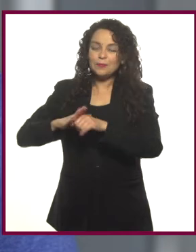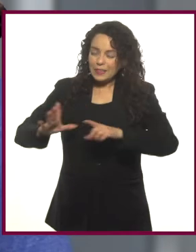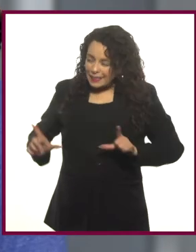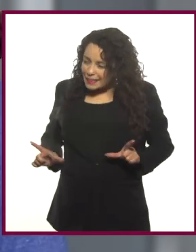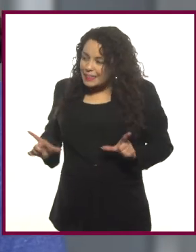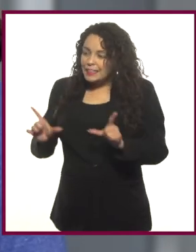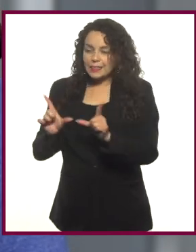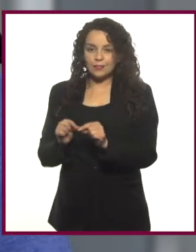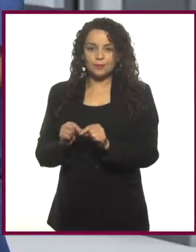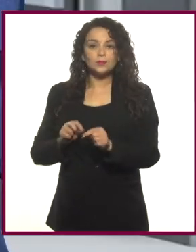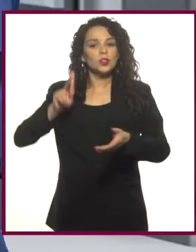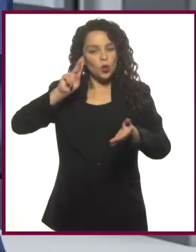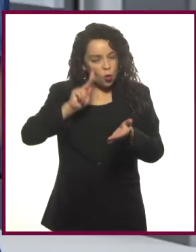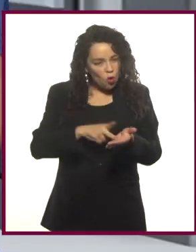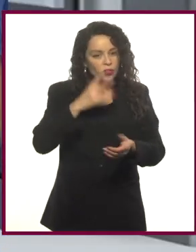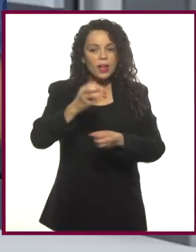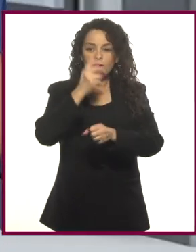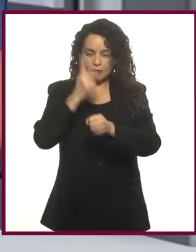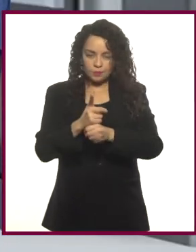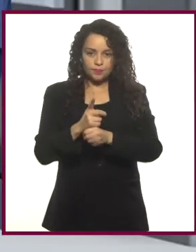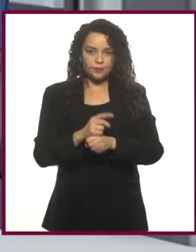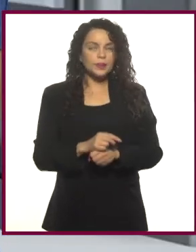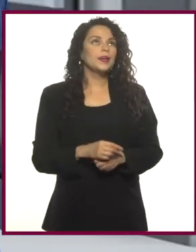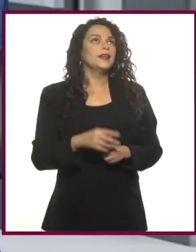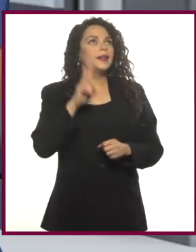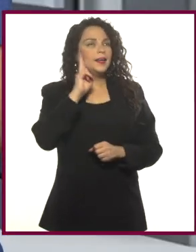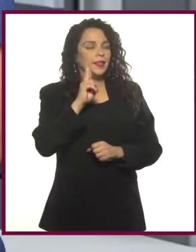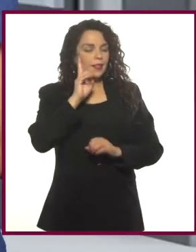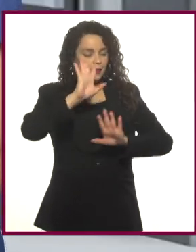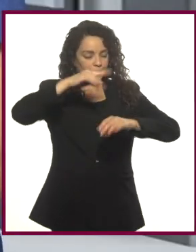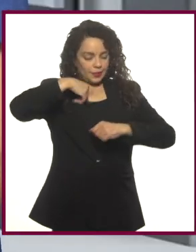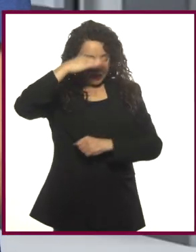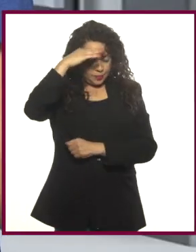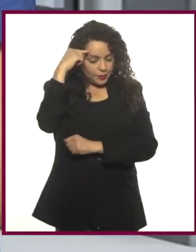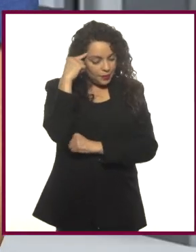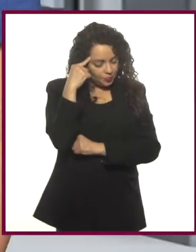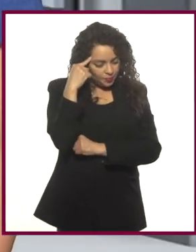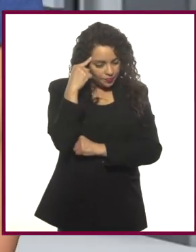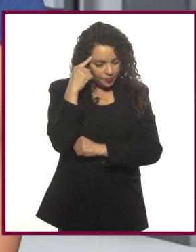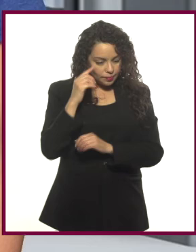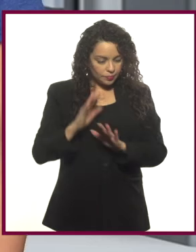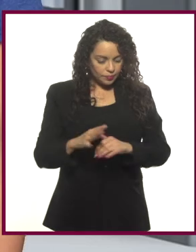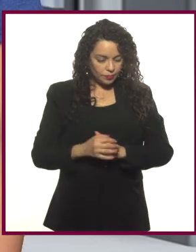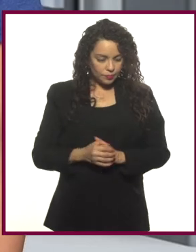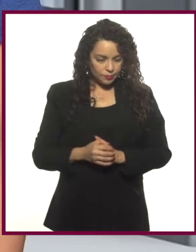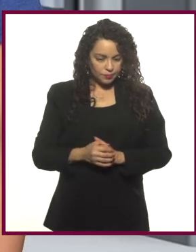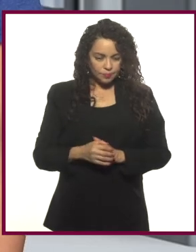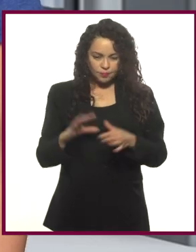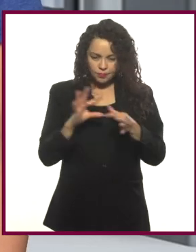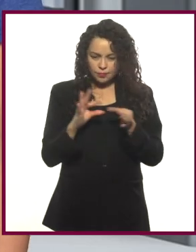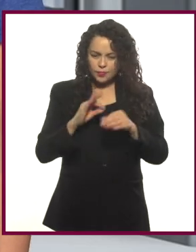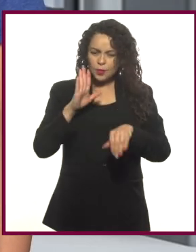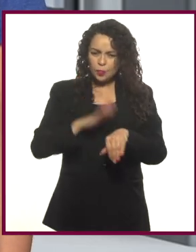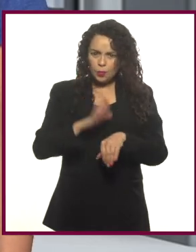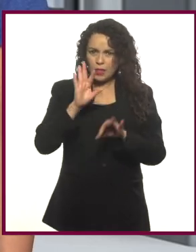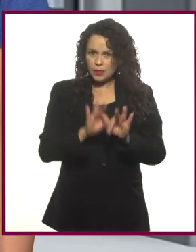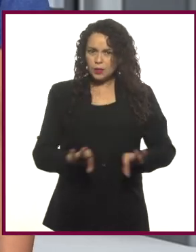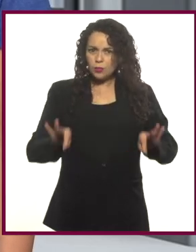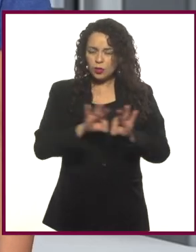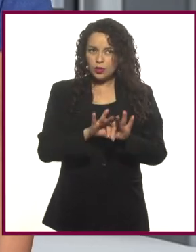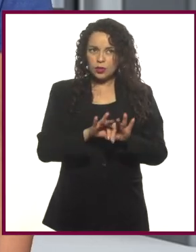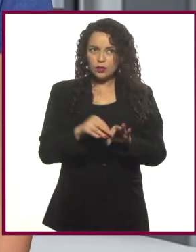no es suficiente. Una vez más. A ver, déjame concentrar. Se trata de decir lo más